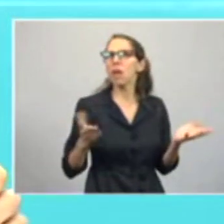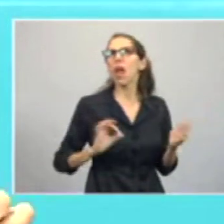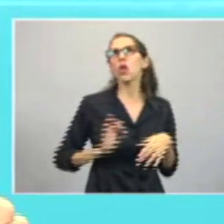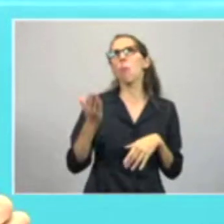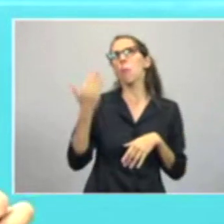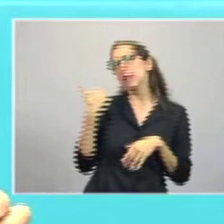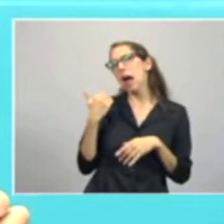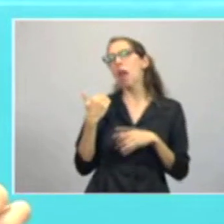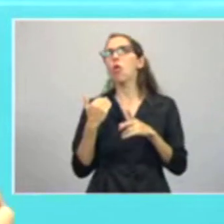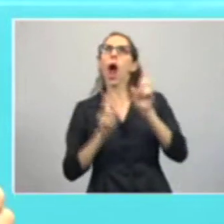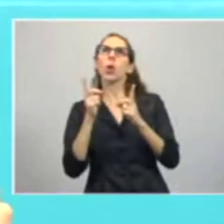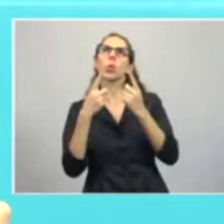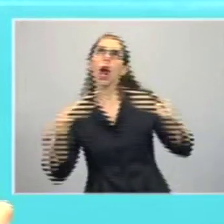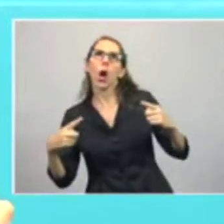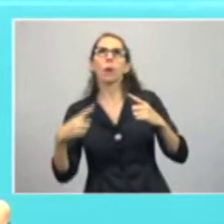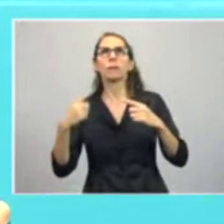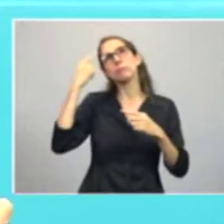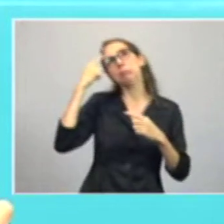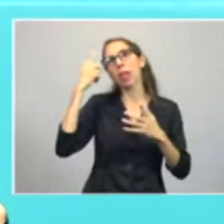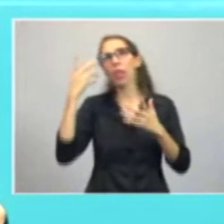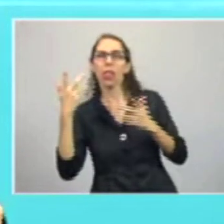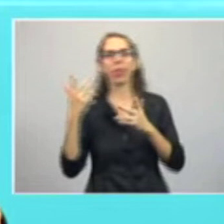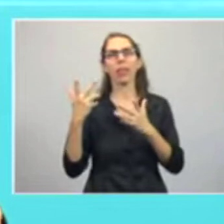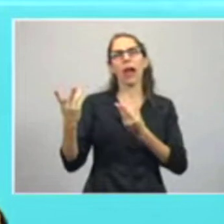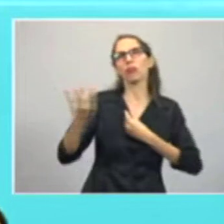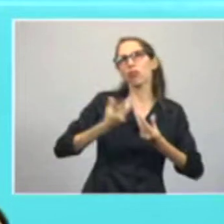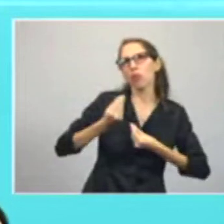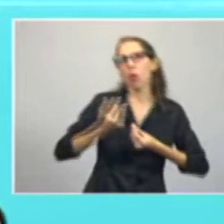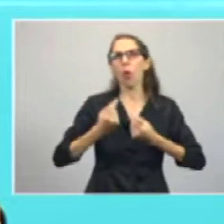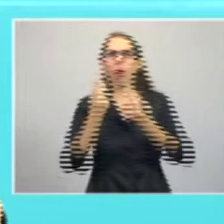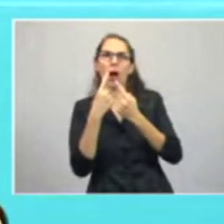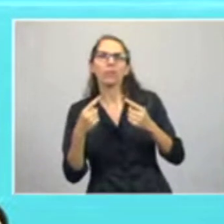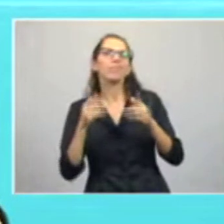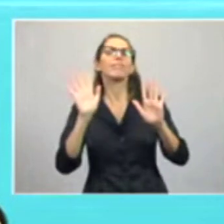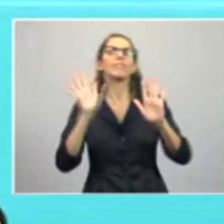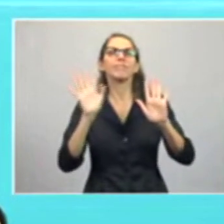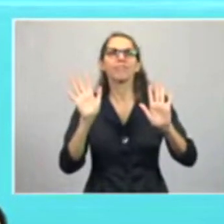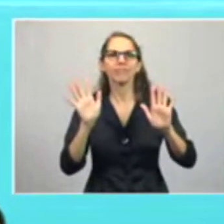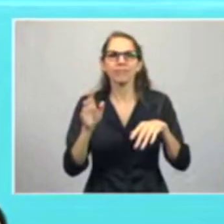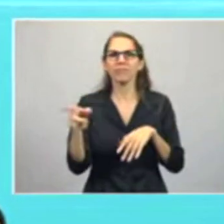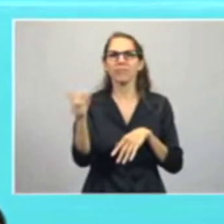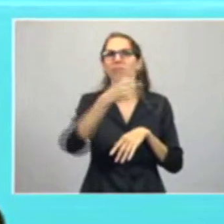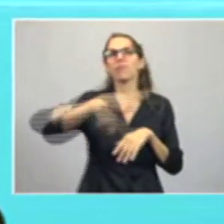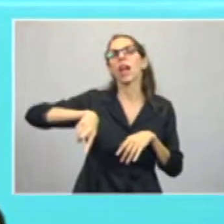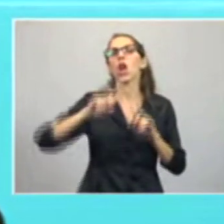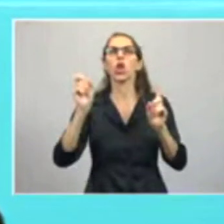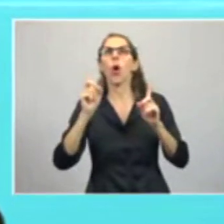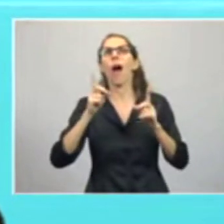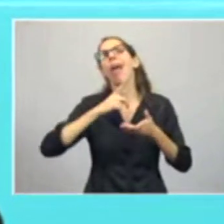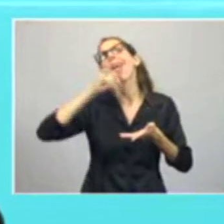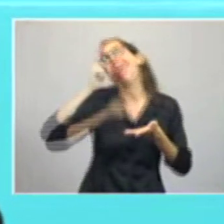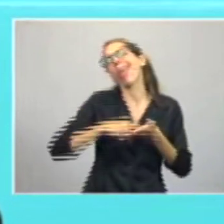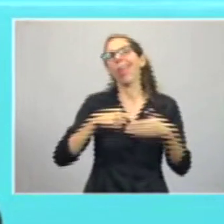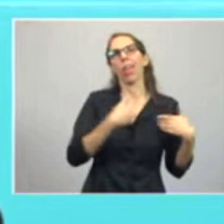ayudas o con esas presuntas decisiones arbitrarias, sumando todo lo que quieran que no tiene nada ni de discrecional ni de arbitrario porque está